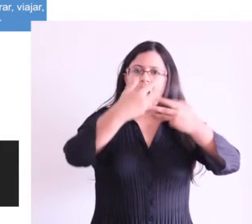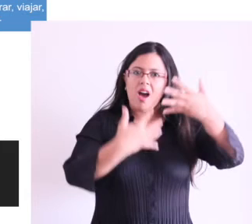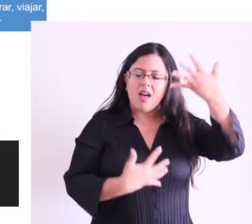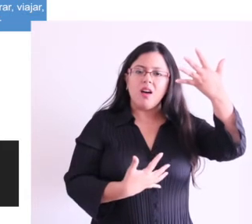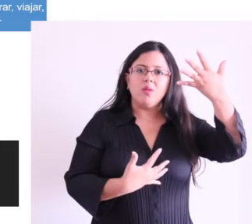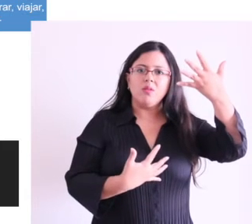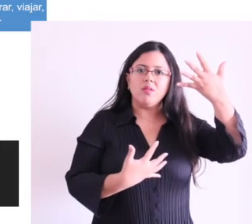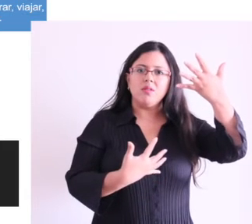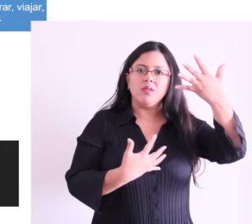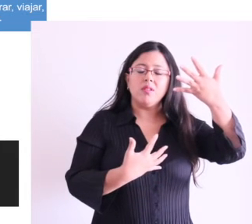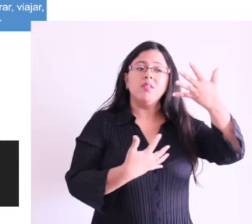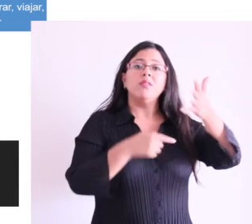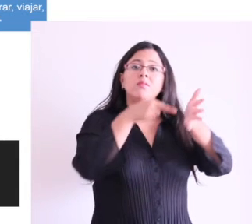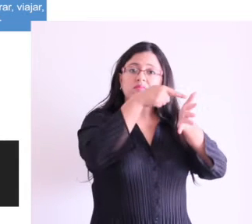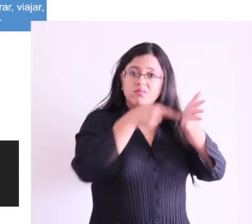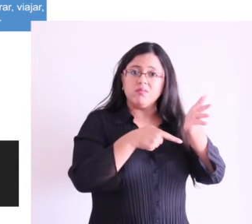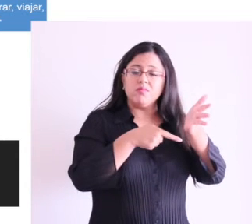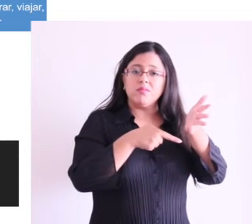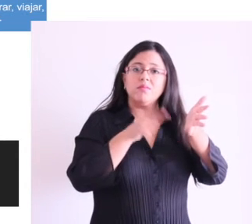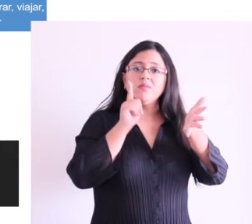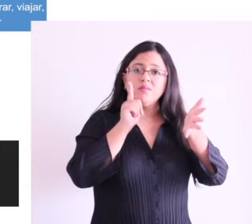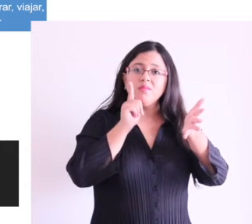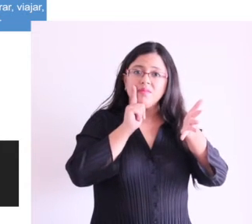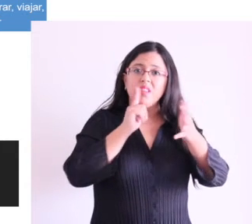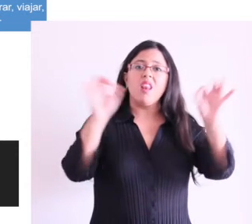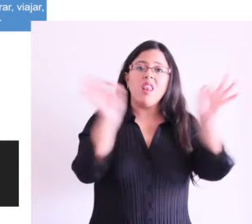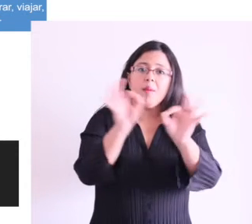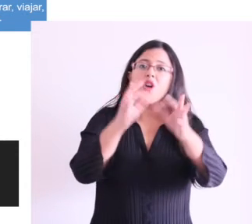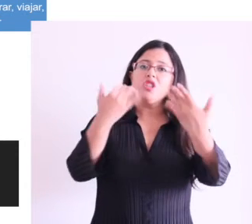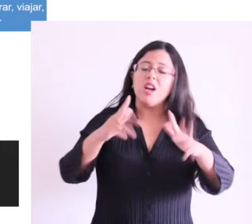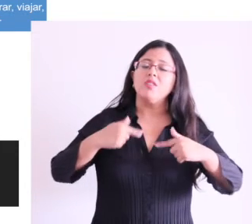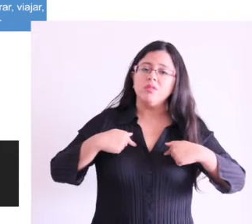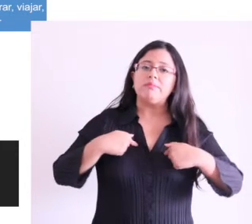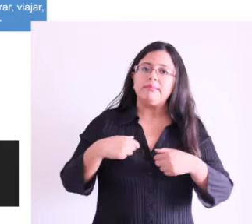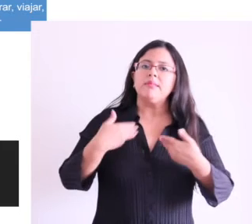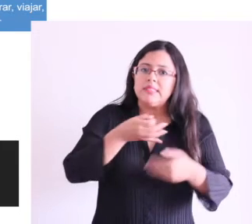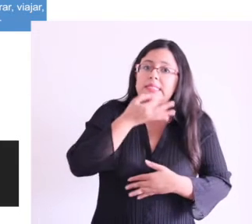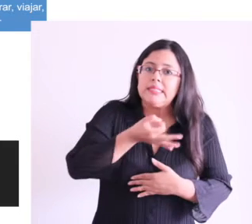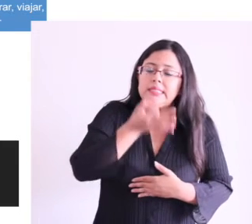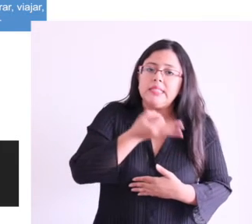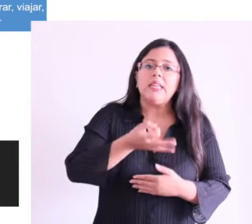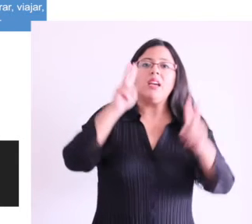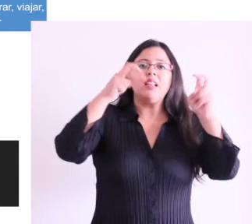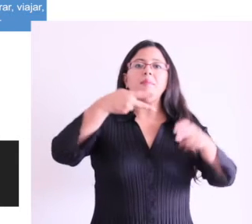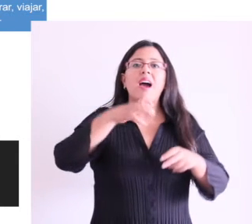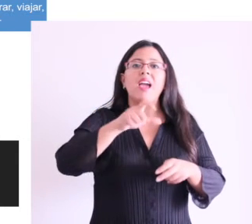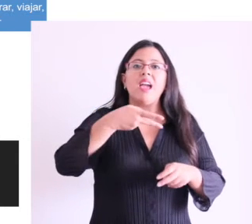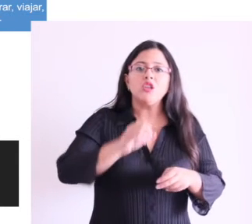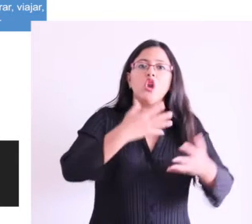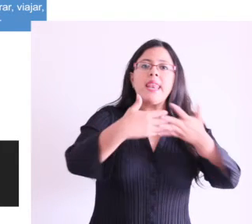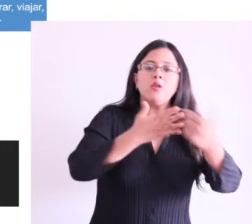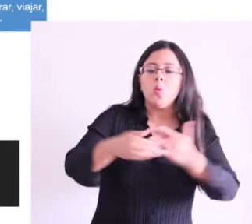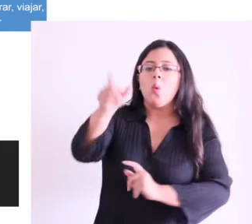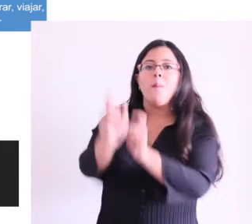los elementos que contempla la definición que acabo de mencionar, es decir, los hechos de la naturaleza, los